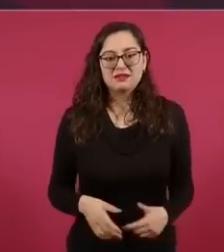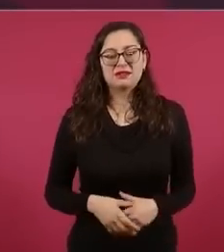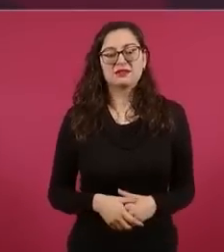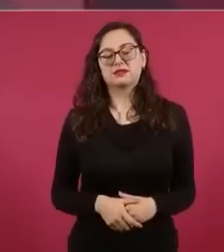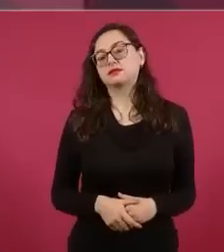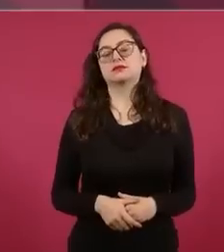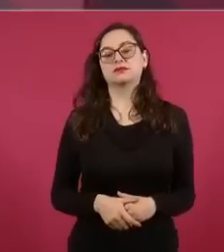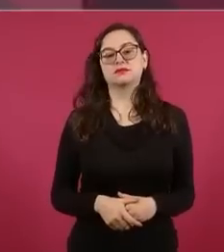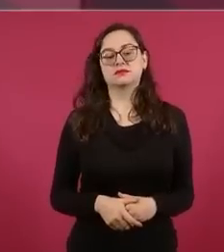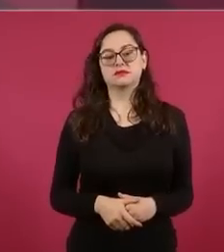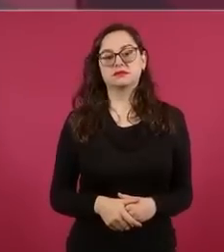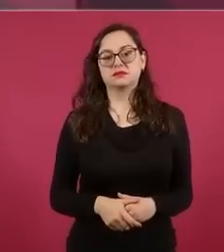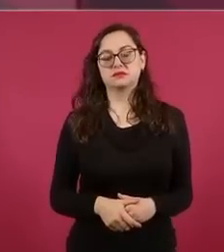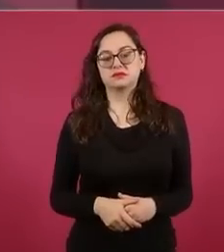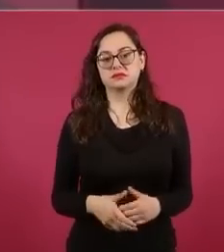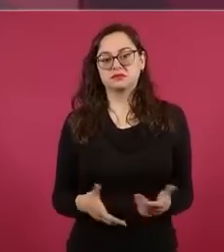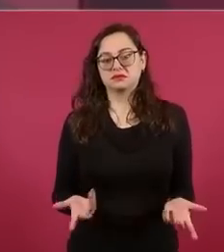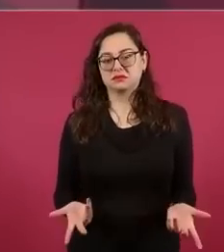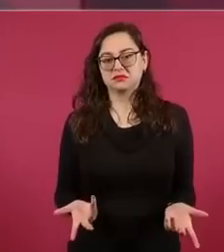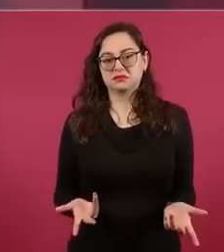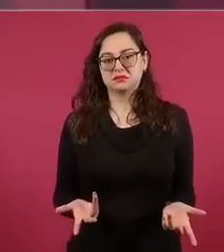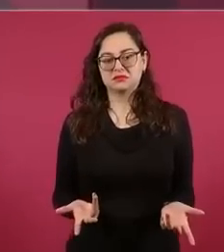pertenecía a Coahuila.